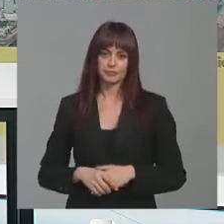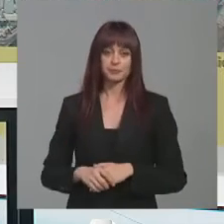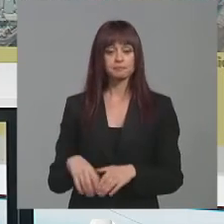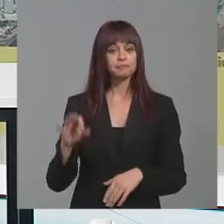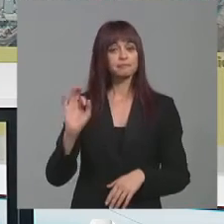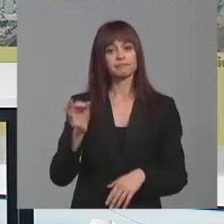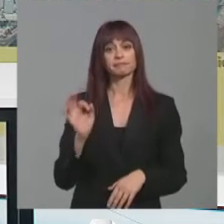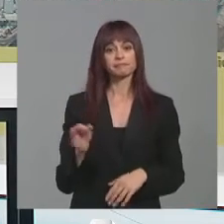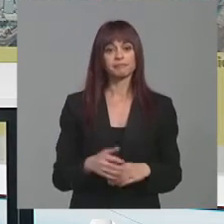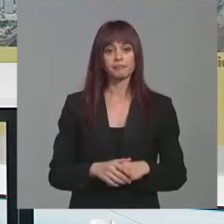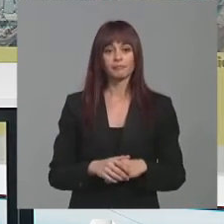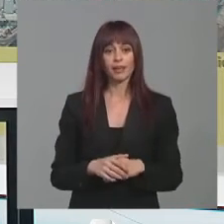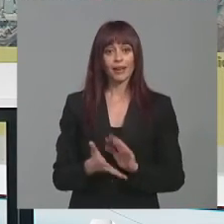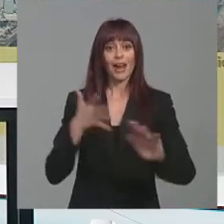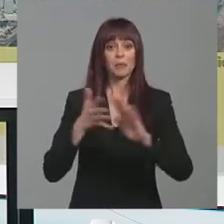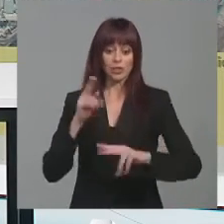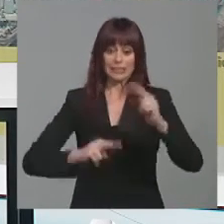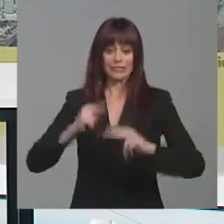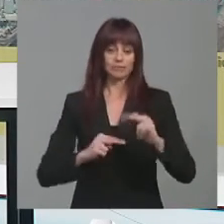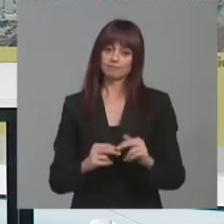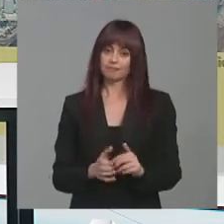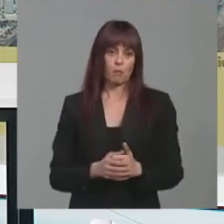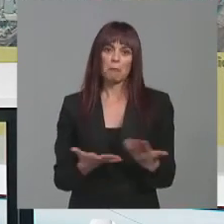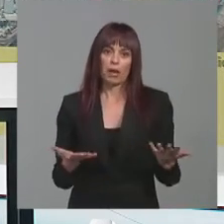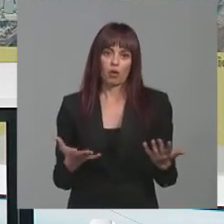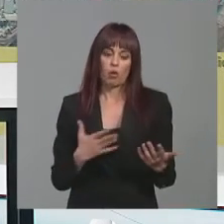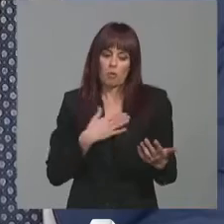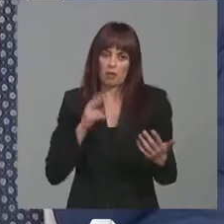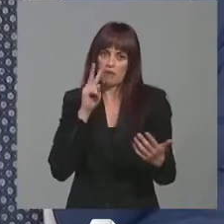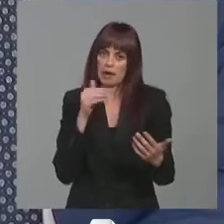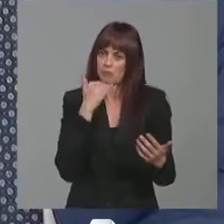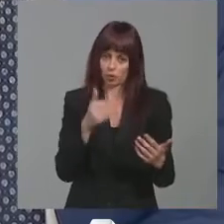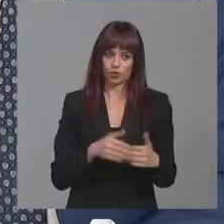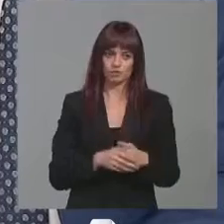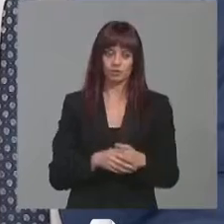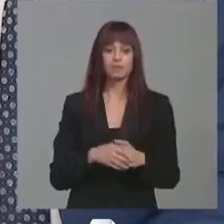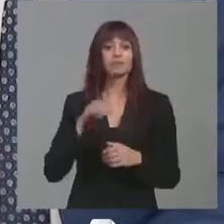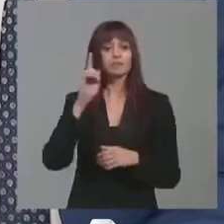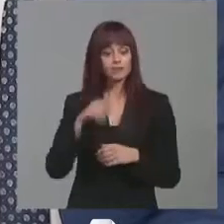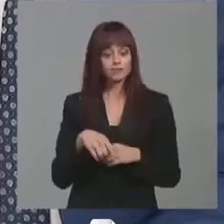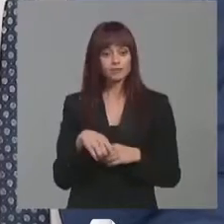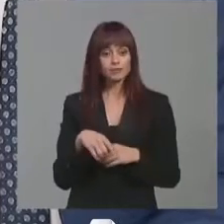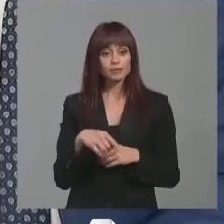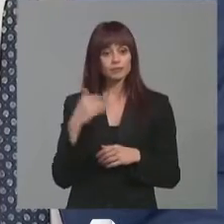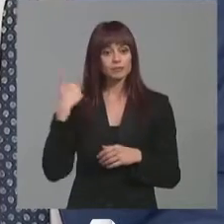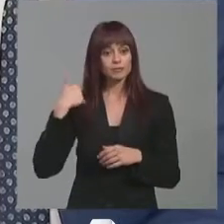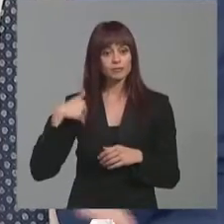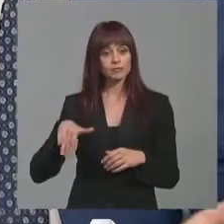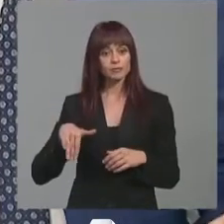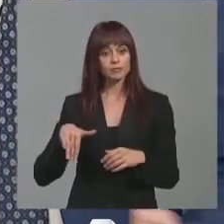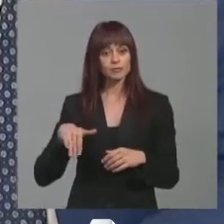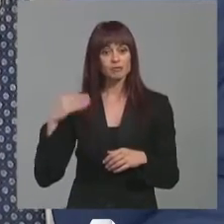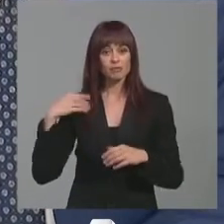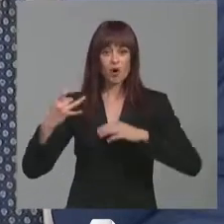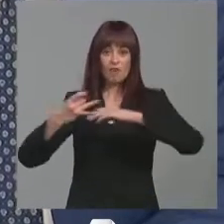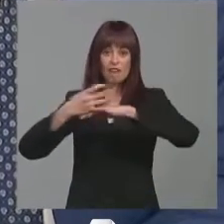que no va todo lo rápido que quisiéramos pero lo vamos a poder ver y junto a ella cuando desaparezca definitivamente esas líneas de